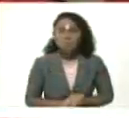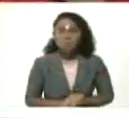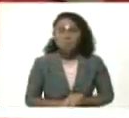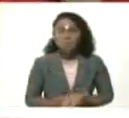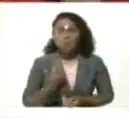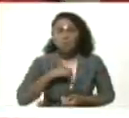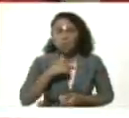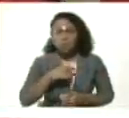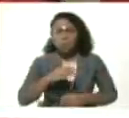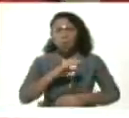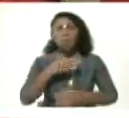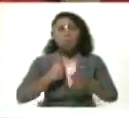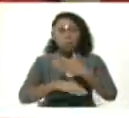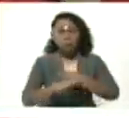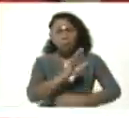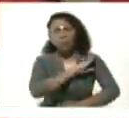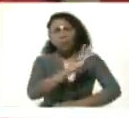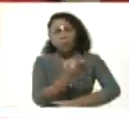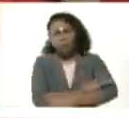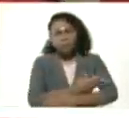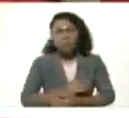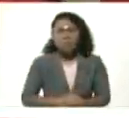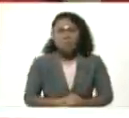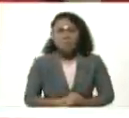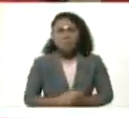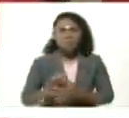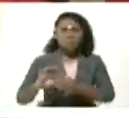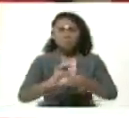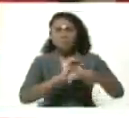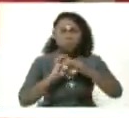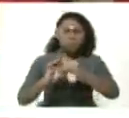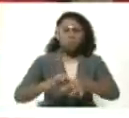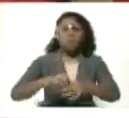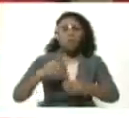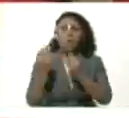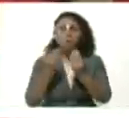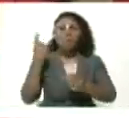Vamos con mucha fuerza, pues, unidos como debe ser.